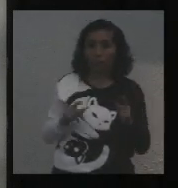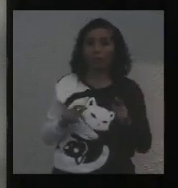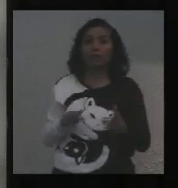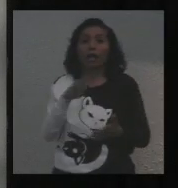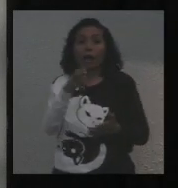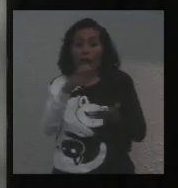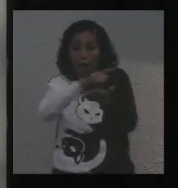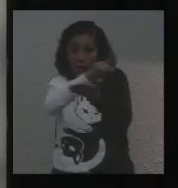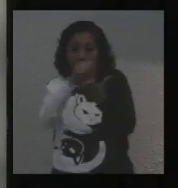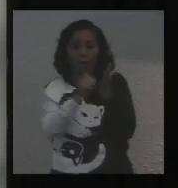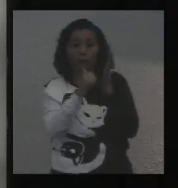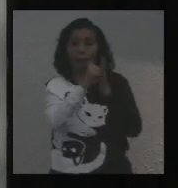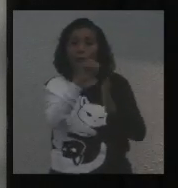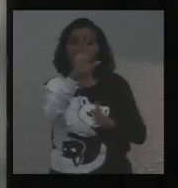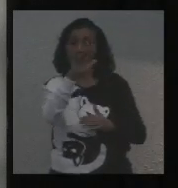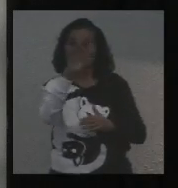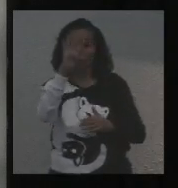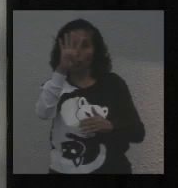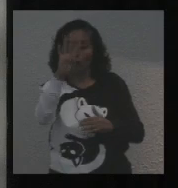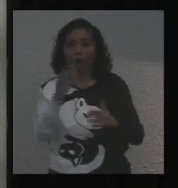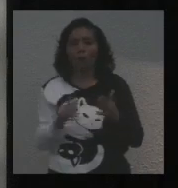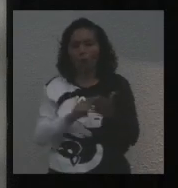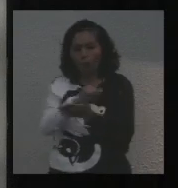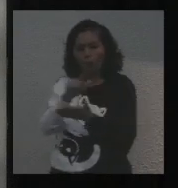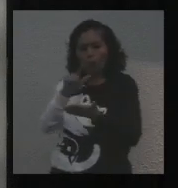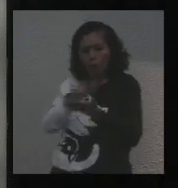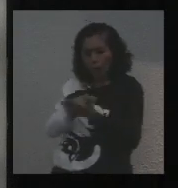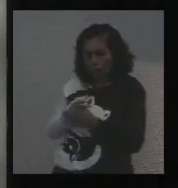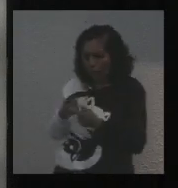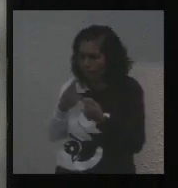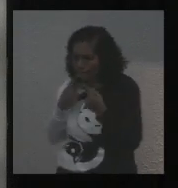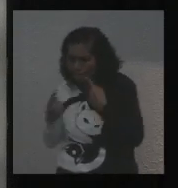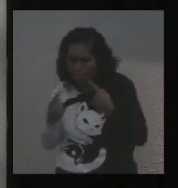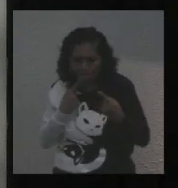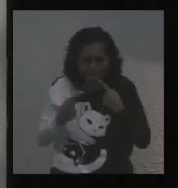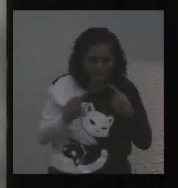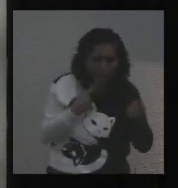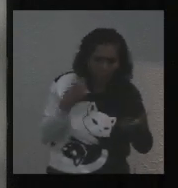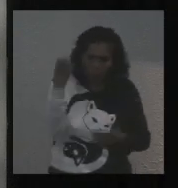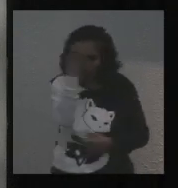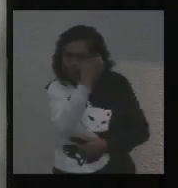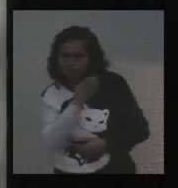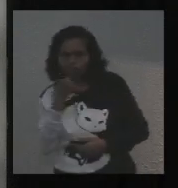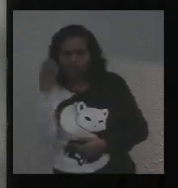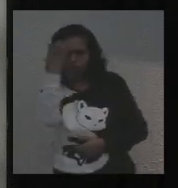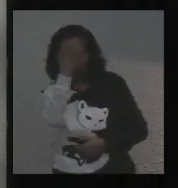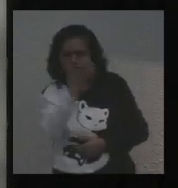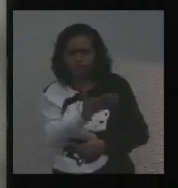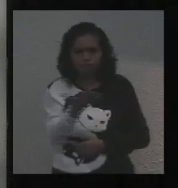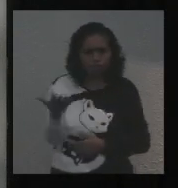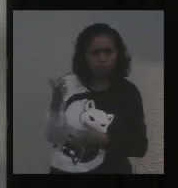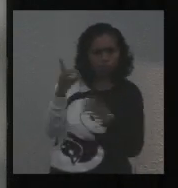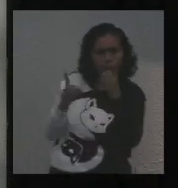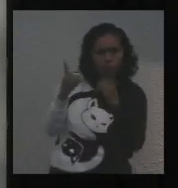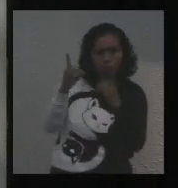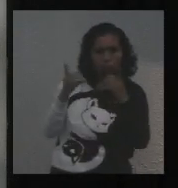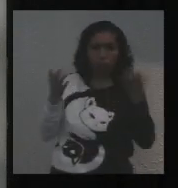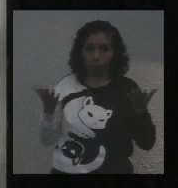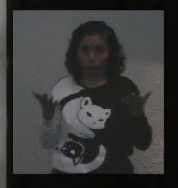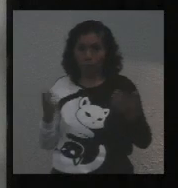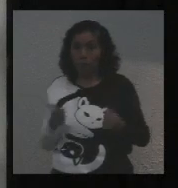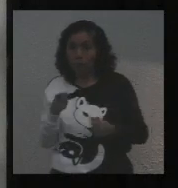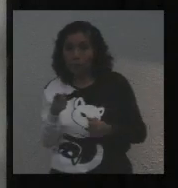legislatura calificará las elecciones de sus miembros y resolverá las dudas que hubiere sobre ellas. Su resolución